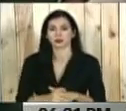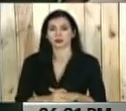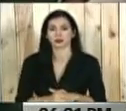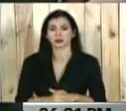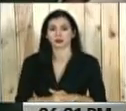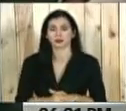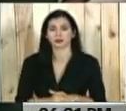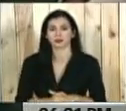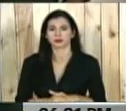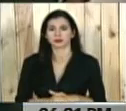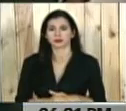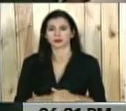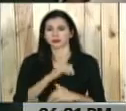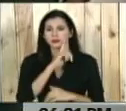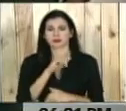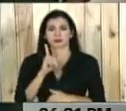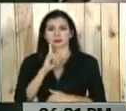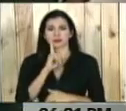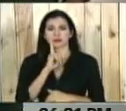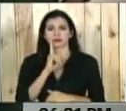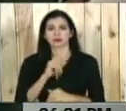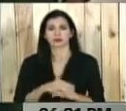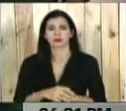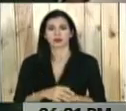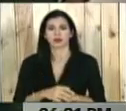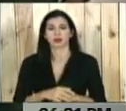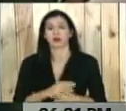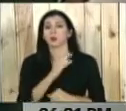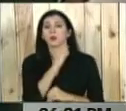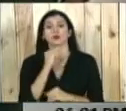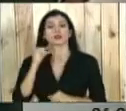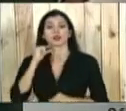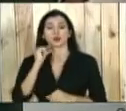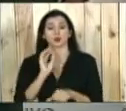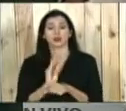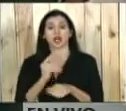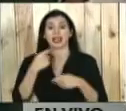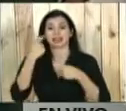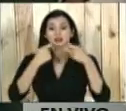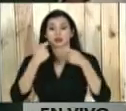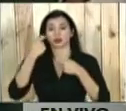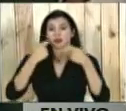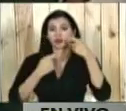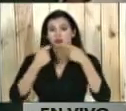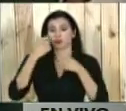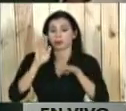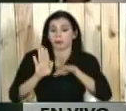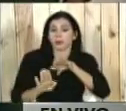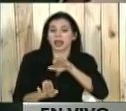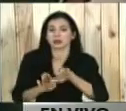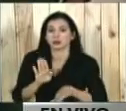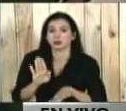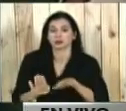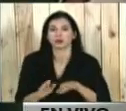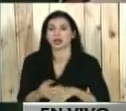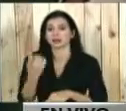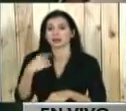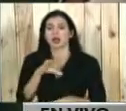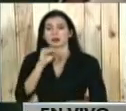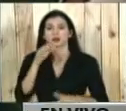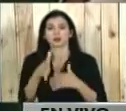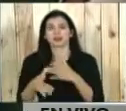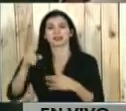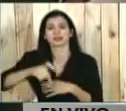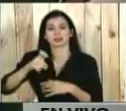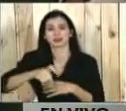lo que llama Monseñor Chelli, los gestos, cuidar los gestos. Yo hablé ayer la